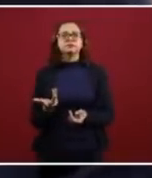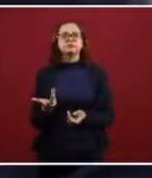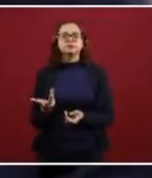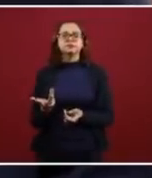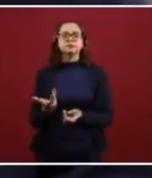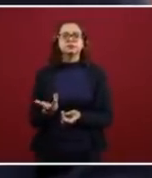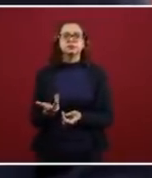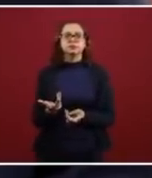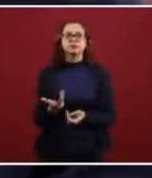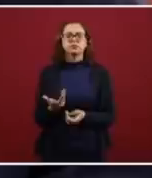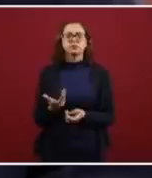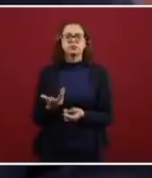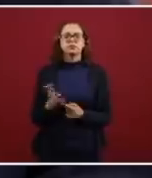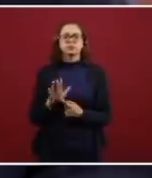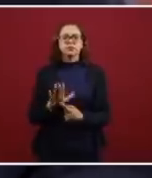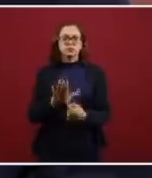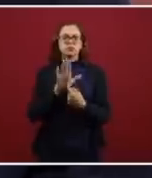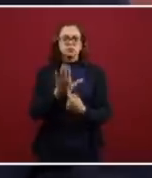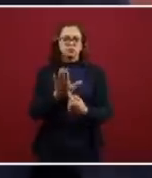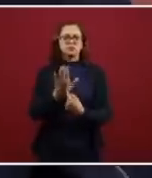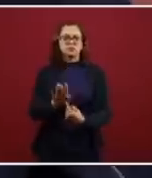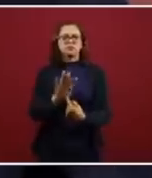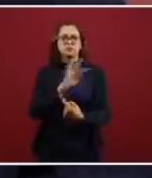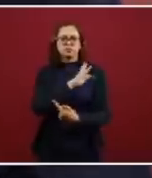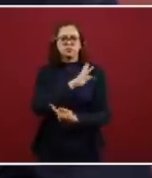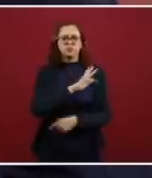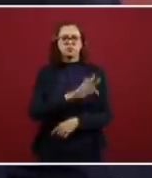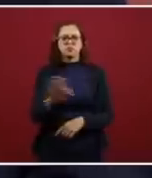es demostrable.